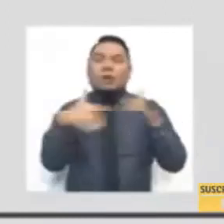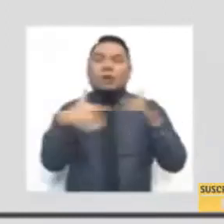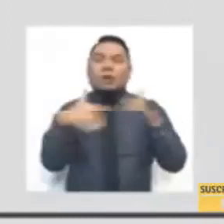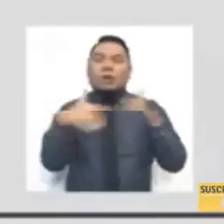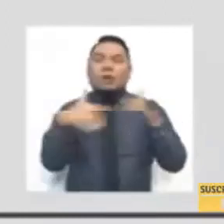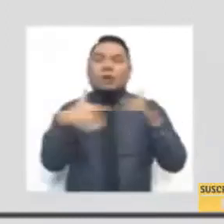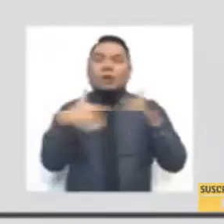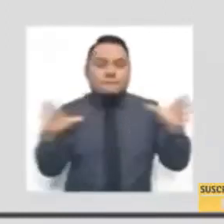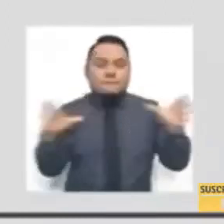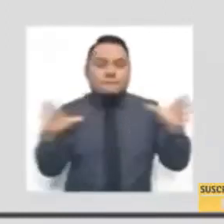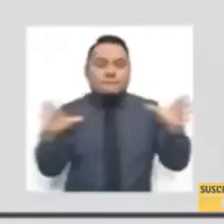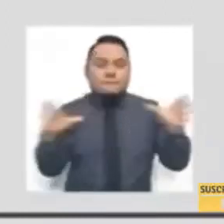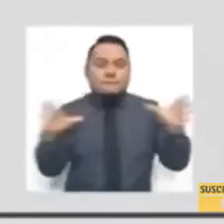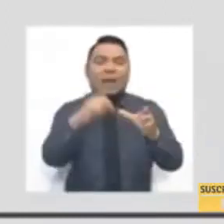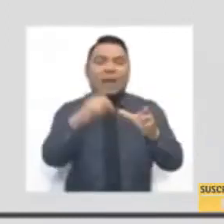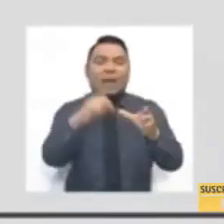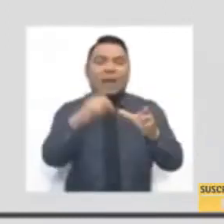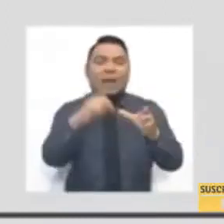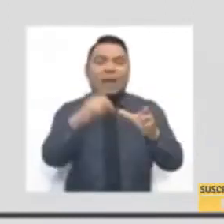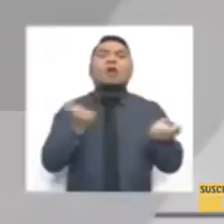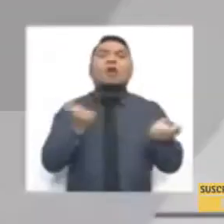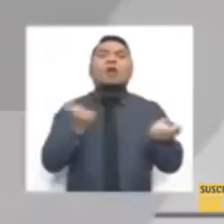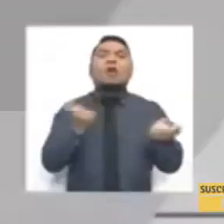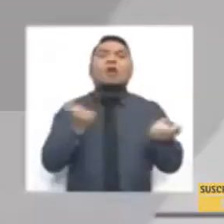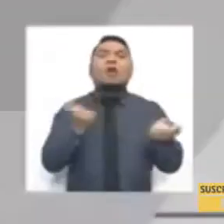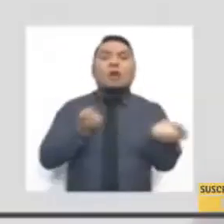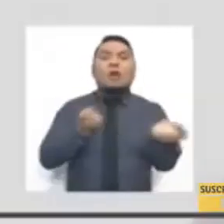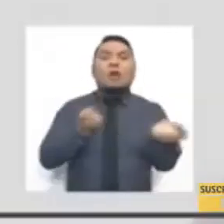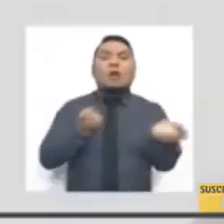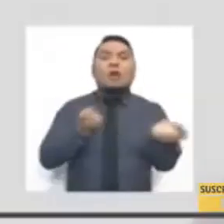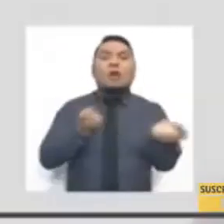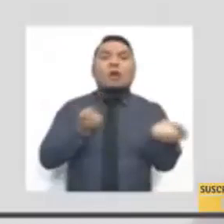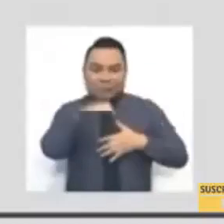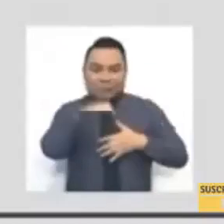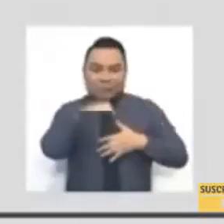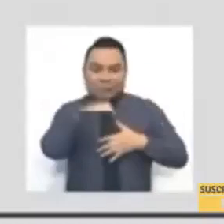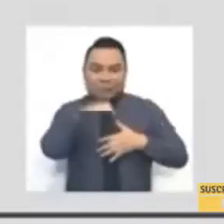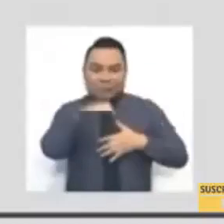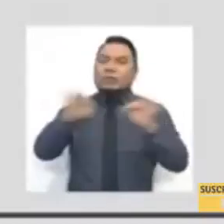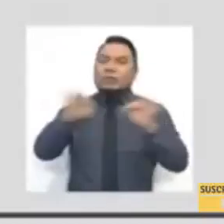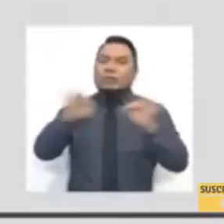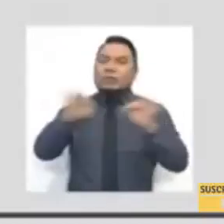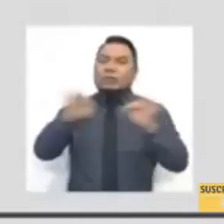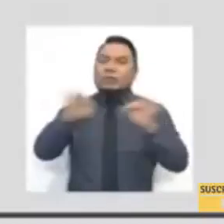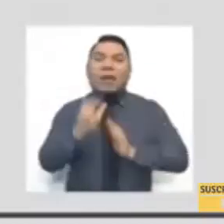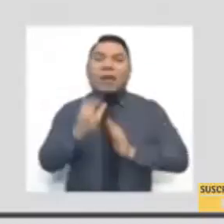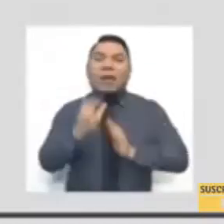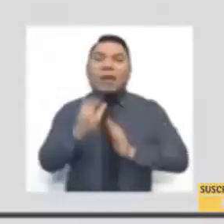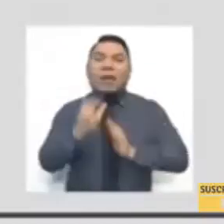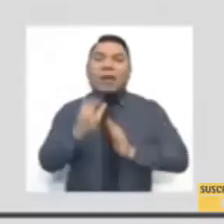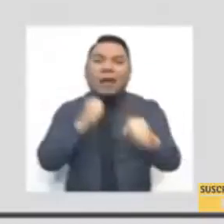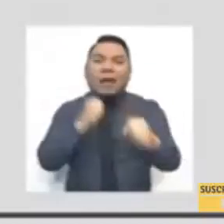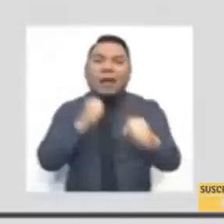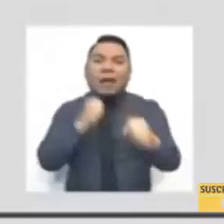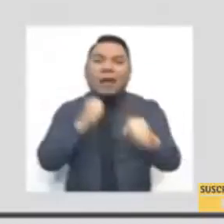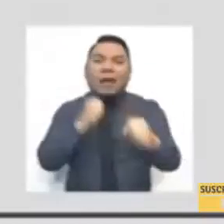con derechos y la facultad para autogobernarnos. Estos son los hitos más importantes, luego de 200 años de una república